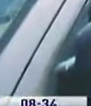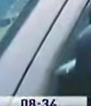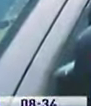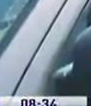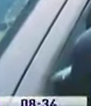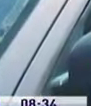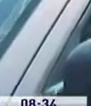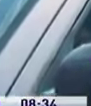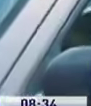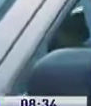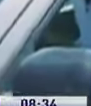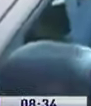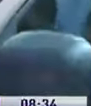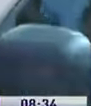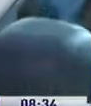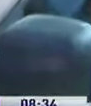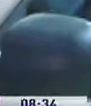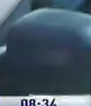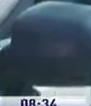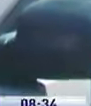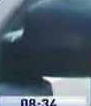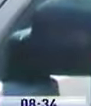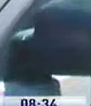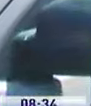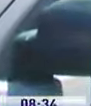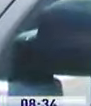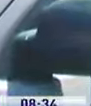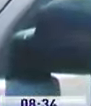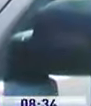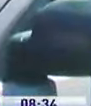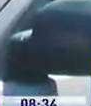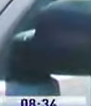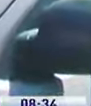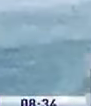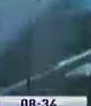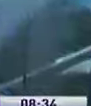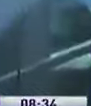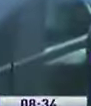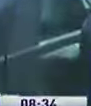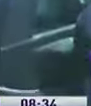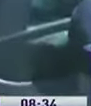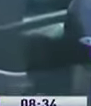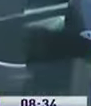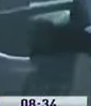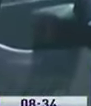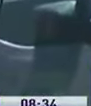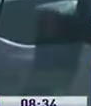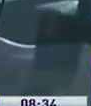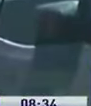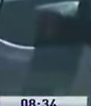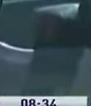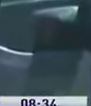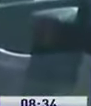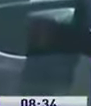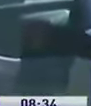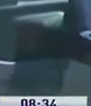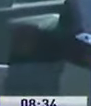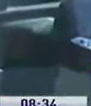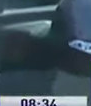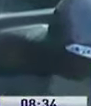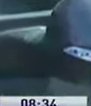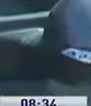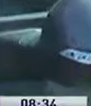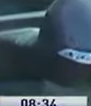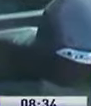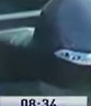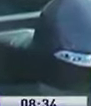señora. ¿Cuál señora? ¿Qué se me fue? ¿La llorona? Me imagino. Calorada. ¿Ah? Sí. Ya me